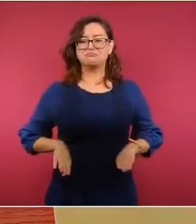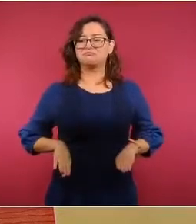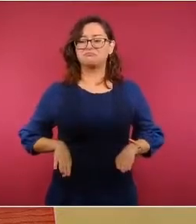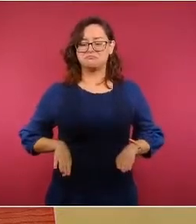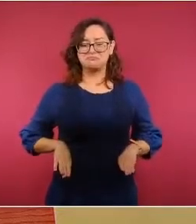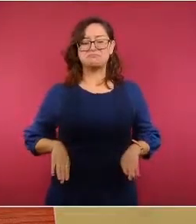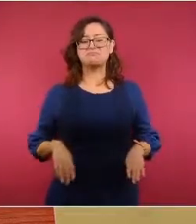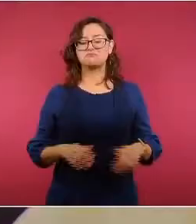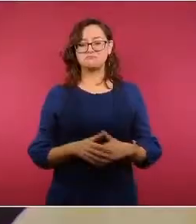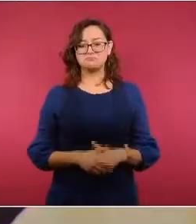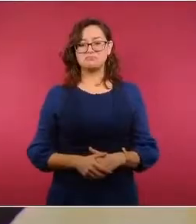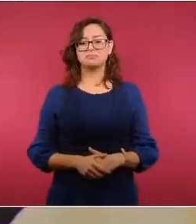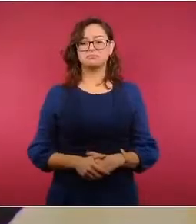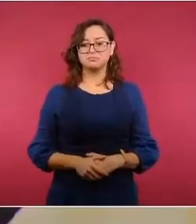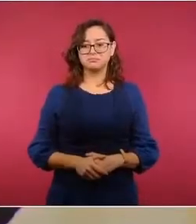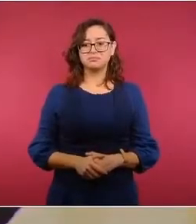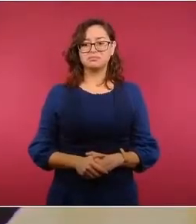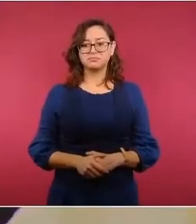gobiernos neoliberales.